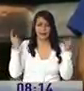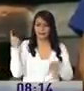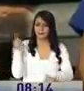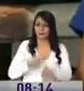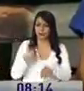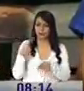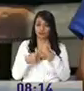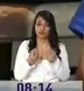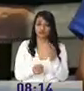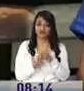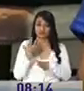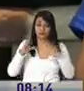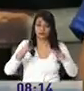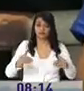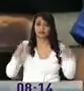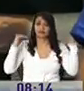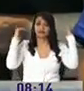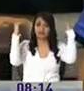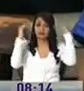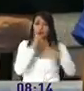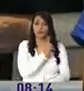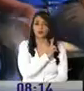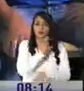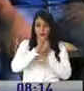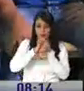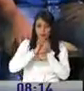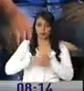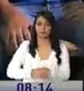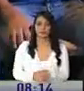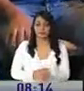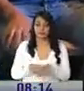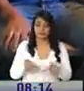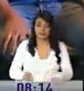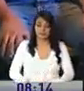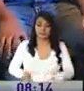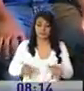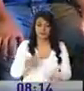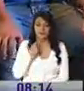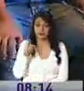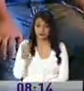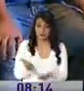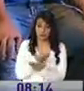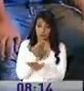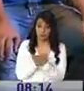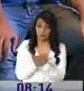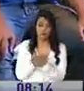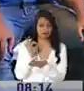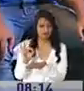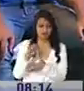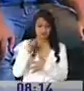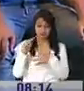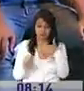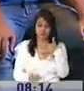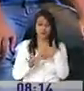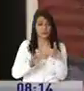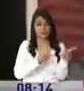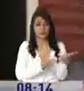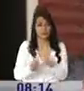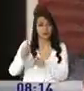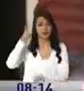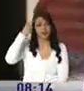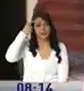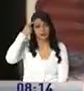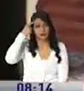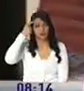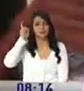posgrados de alto nivel en las universidades ecuatorianas Moreno dijo que esas y otras propuestas forman parte de su plan de Gobierno ya que es